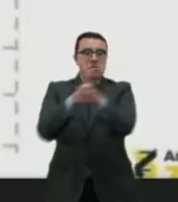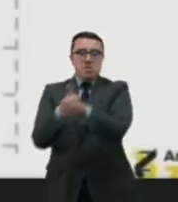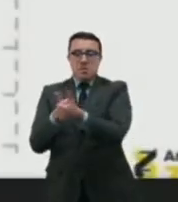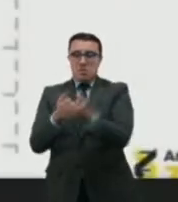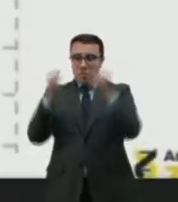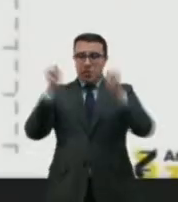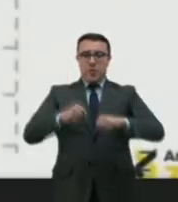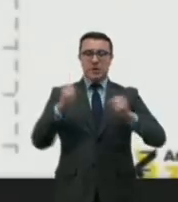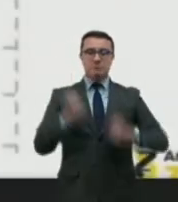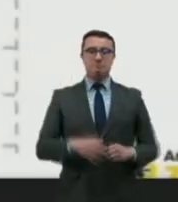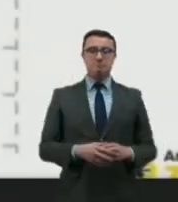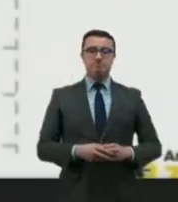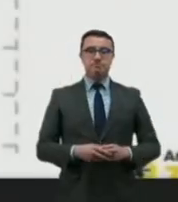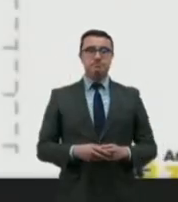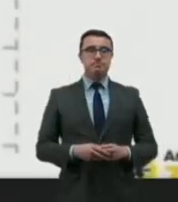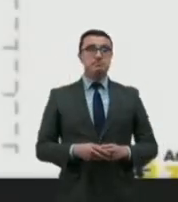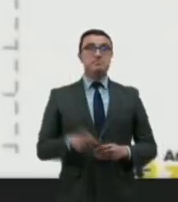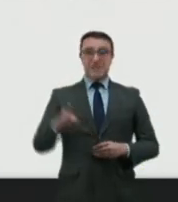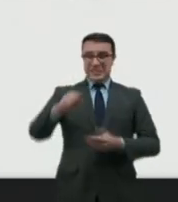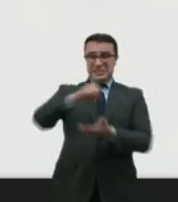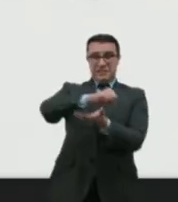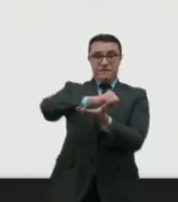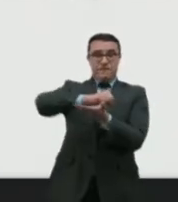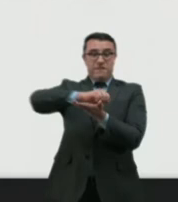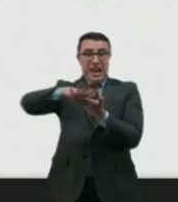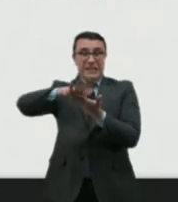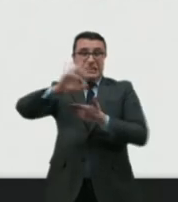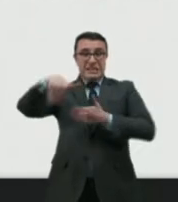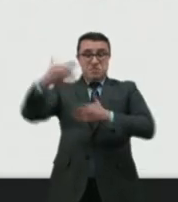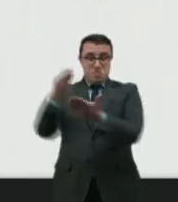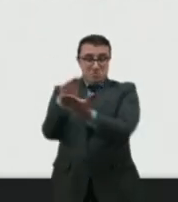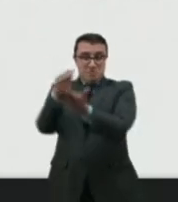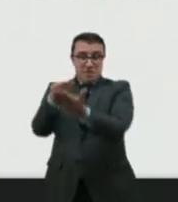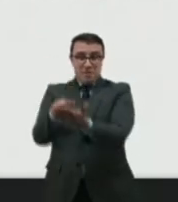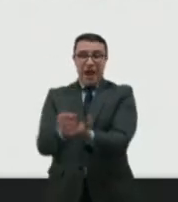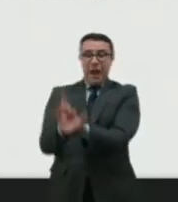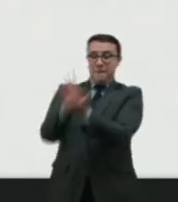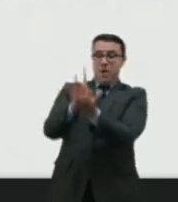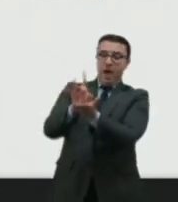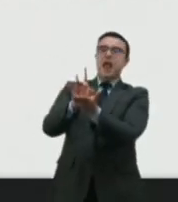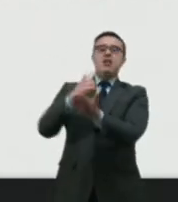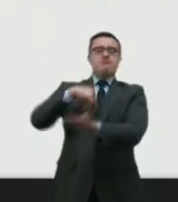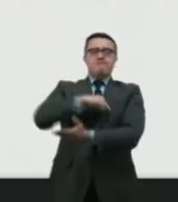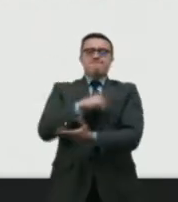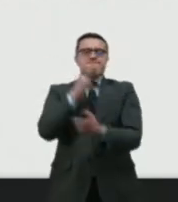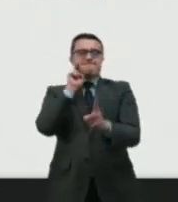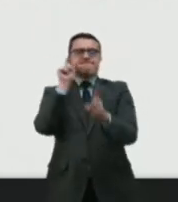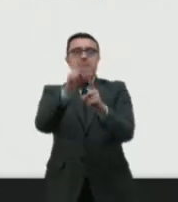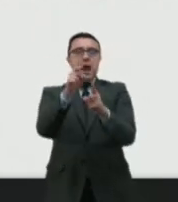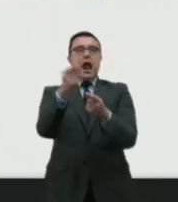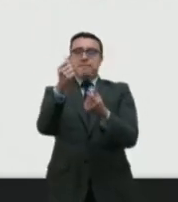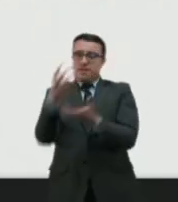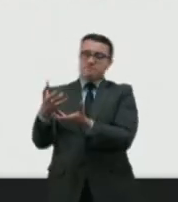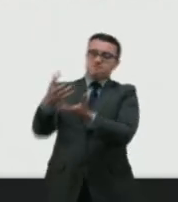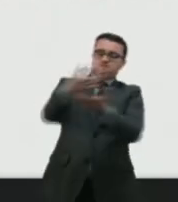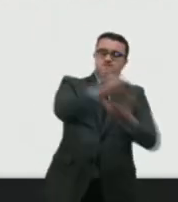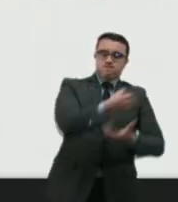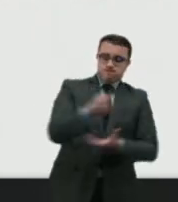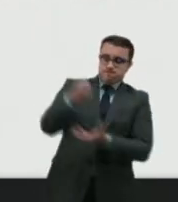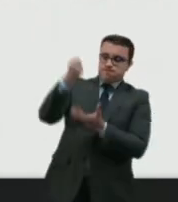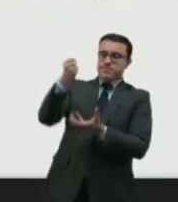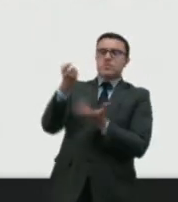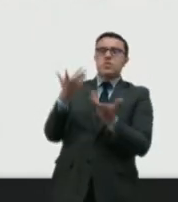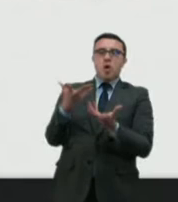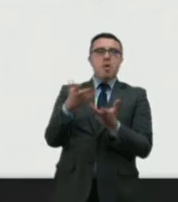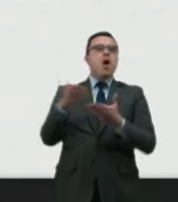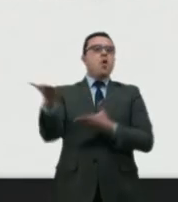Es un modelo freemium donde nosotros queremos monetizar a través de esto